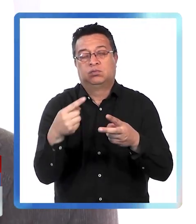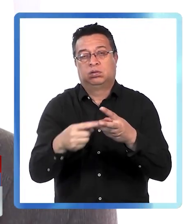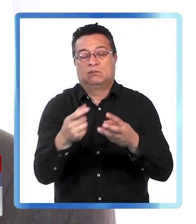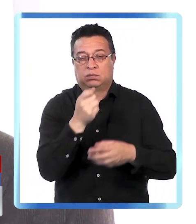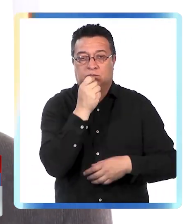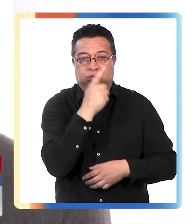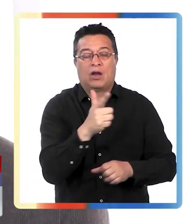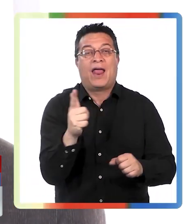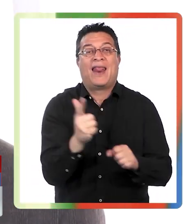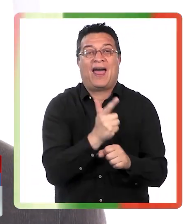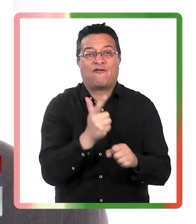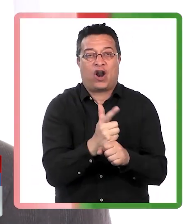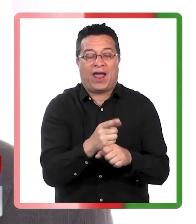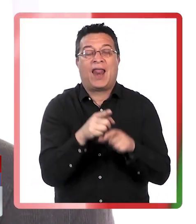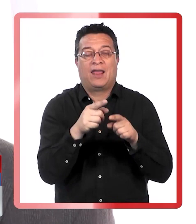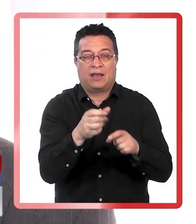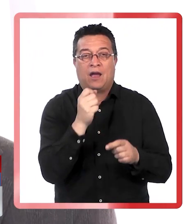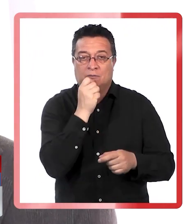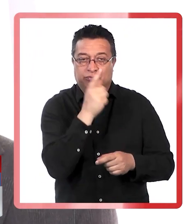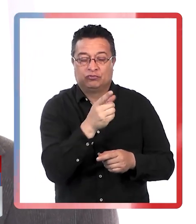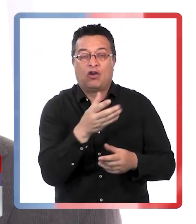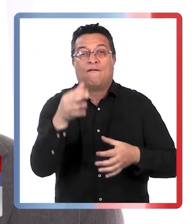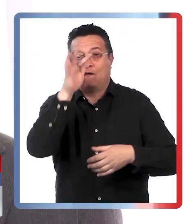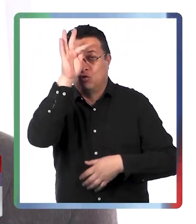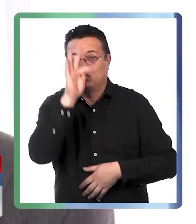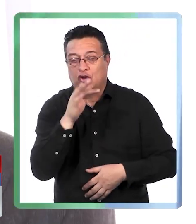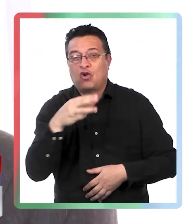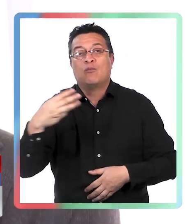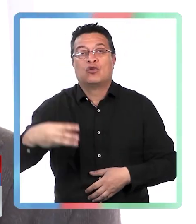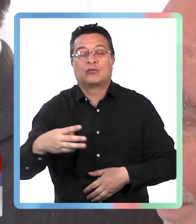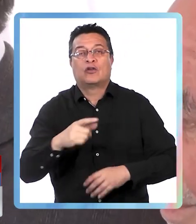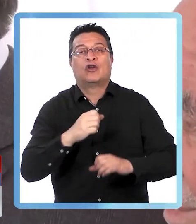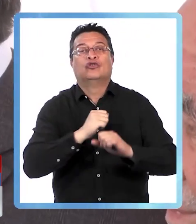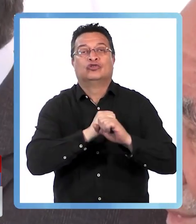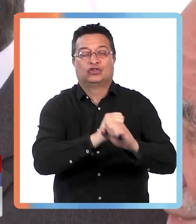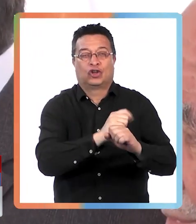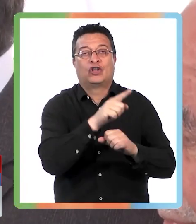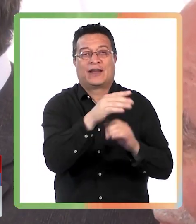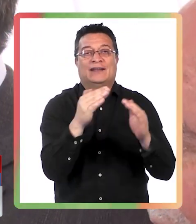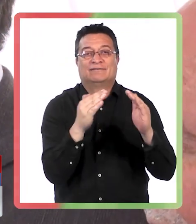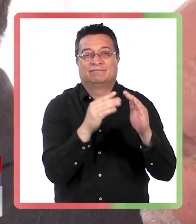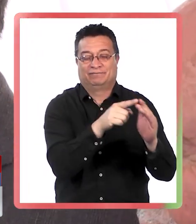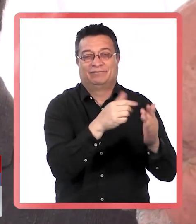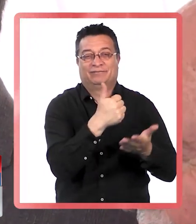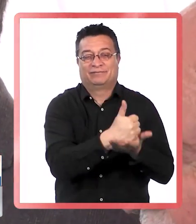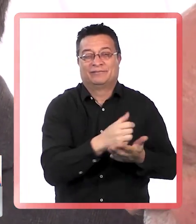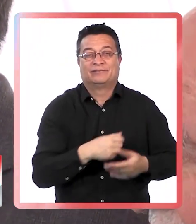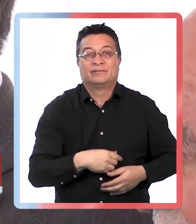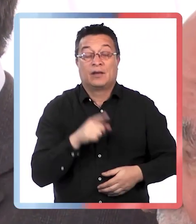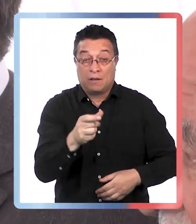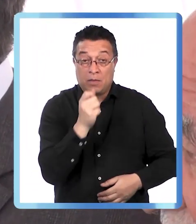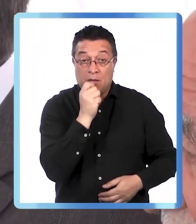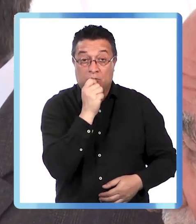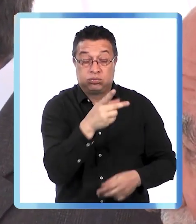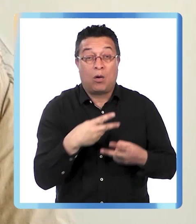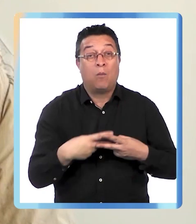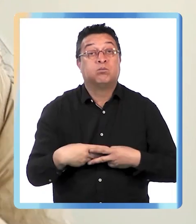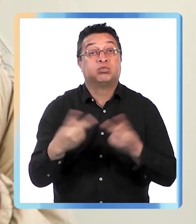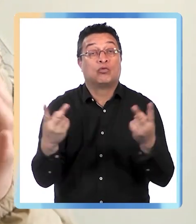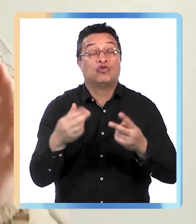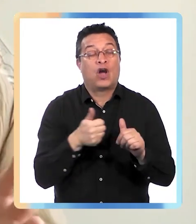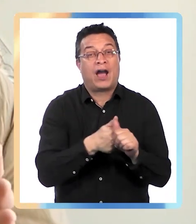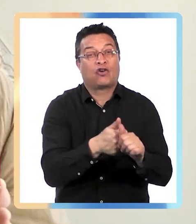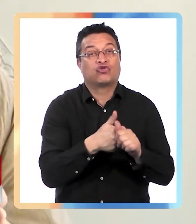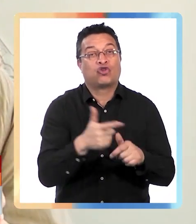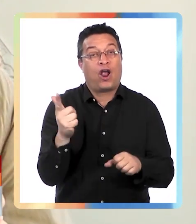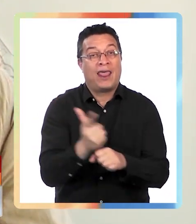serie de denuncias laborales que han interpuesto funcionarios municipales contra la casa consistorial. La denuncia que se hizo pública sobre